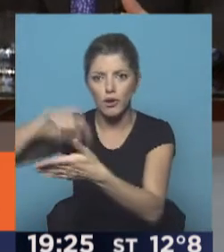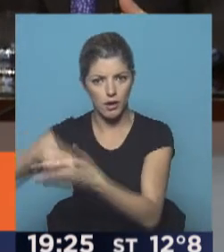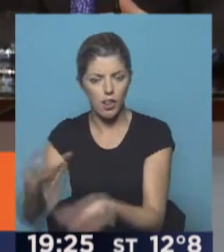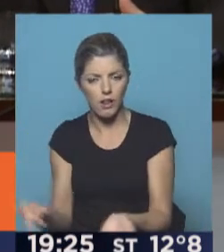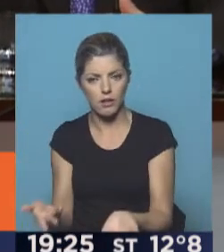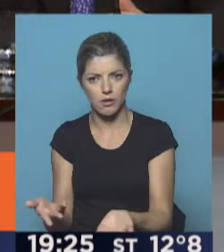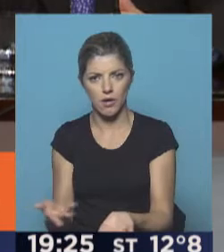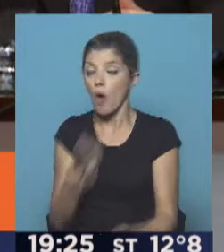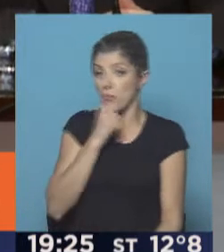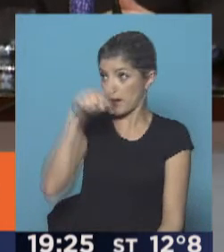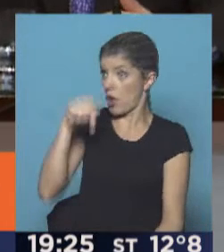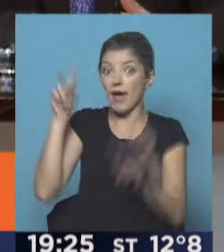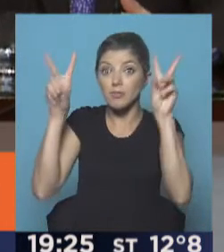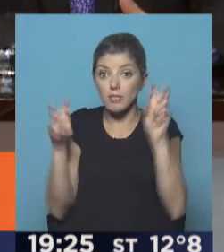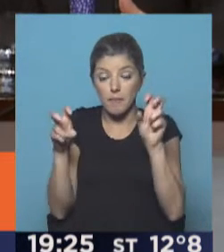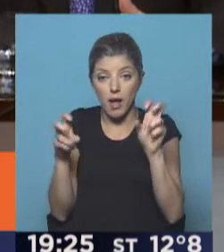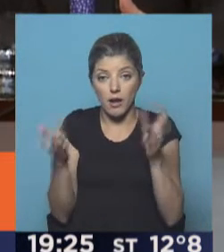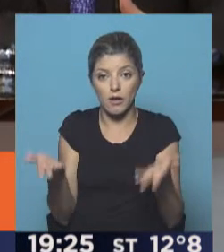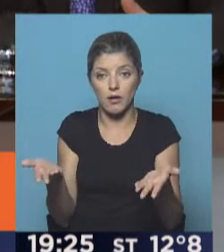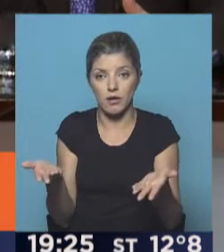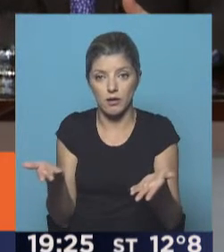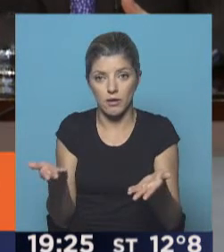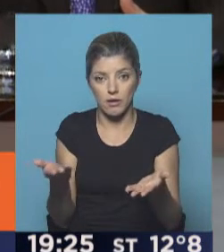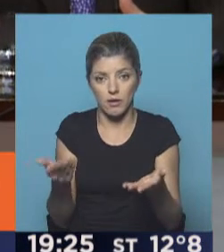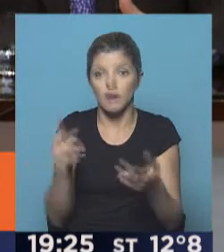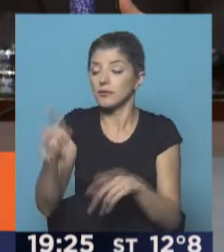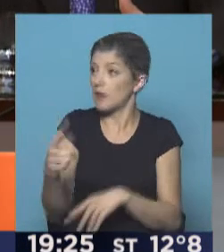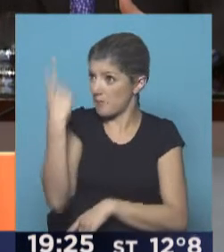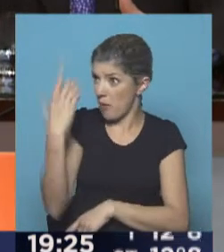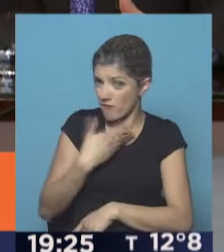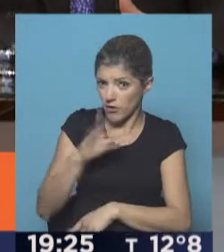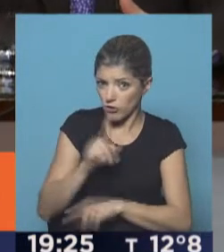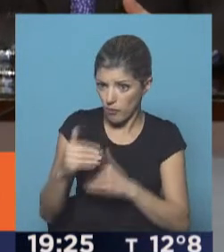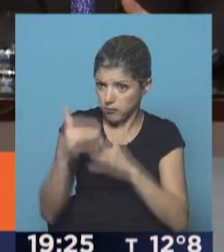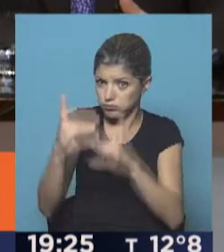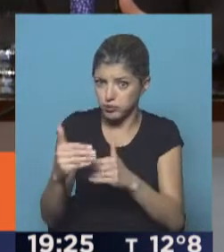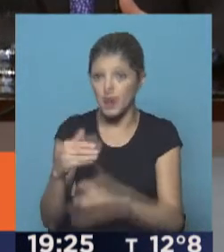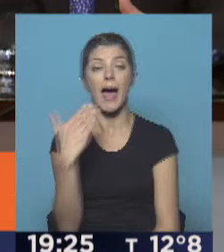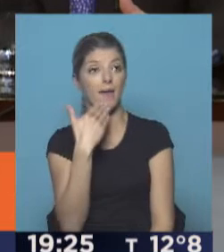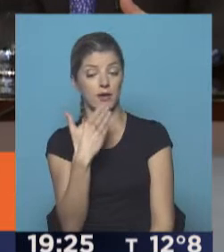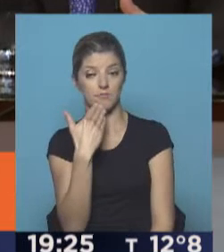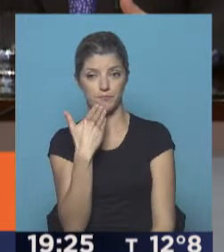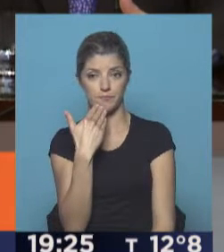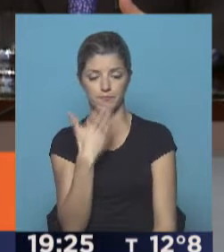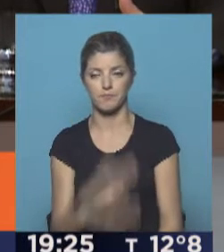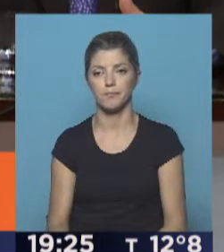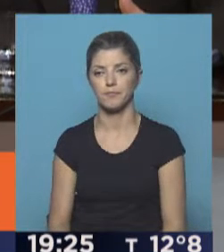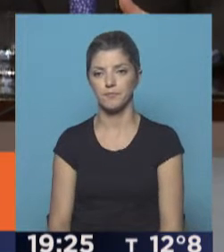Y claramente, en este caso, el aumento fue más adelante, digamos, ¿no? El caso de abril. Fue a partir de abril.